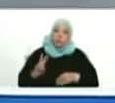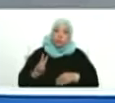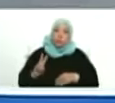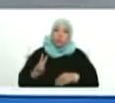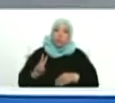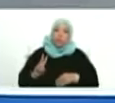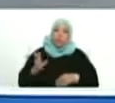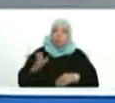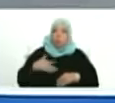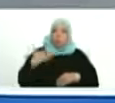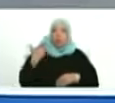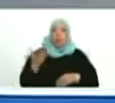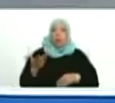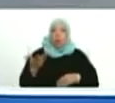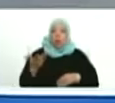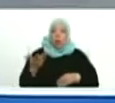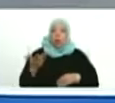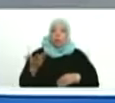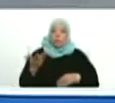que se puede,